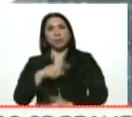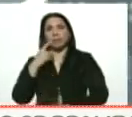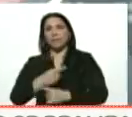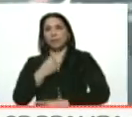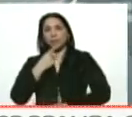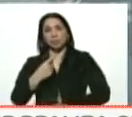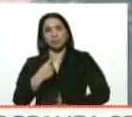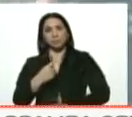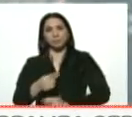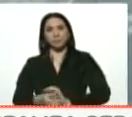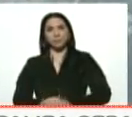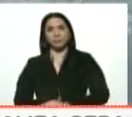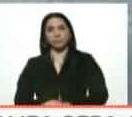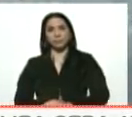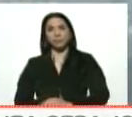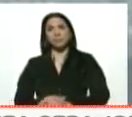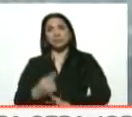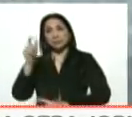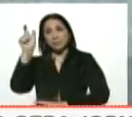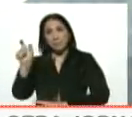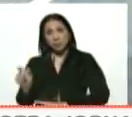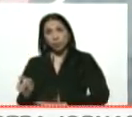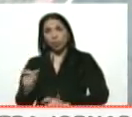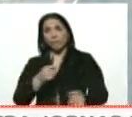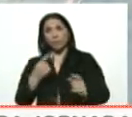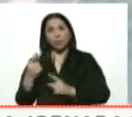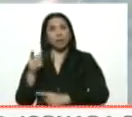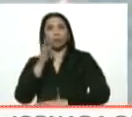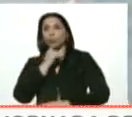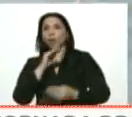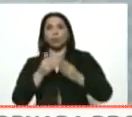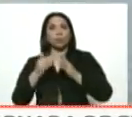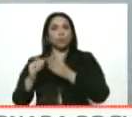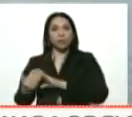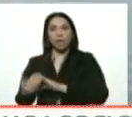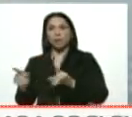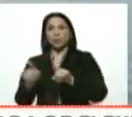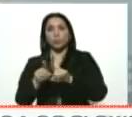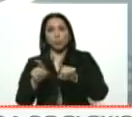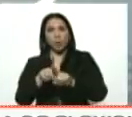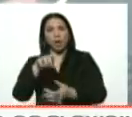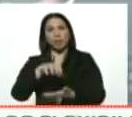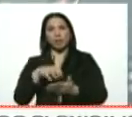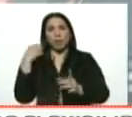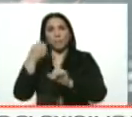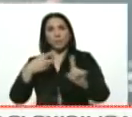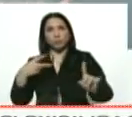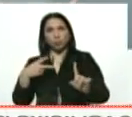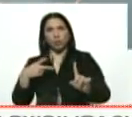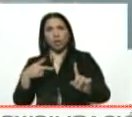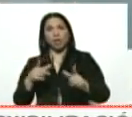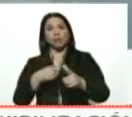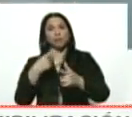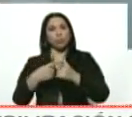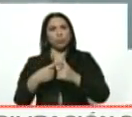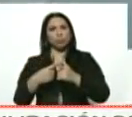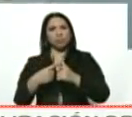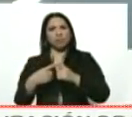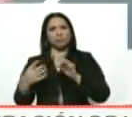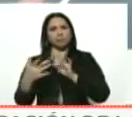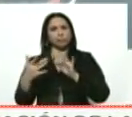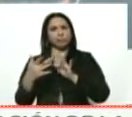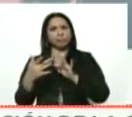destacar que el caso es importado, no es un caso comunitario, igualmente en el estado Amazonas. Así que la comisión estará